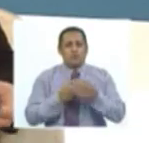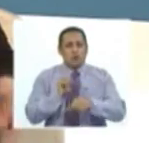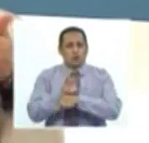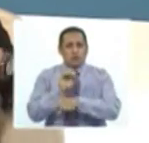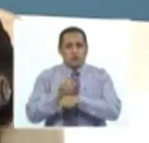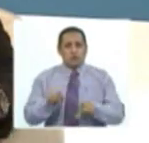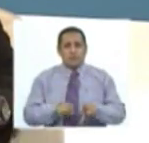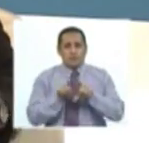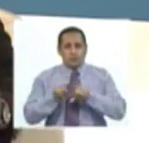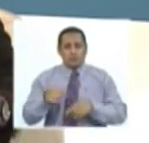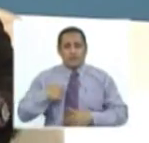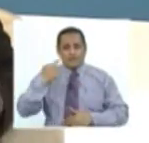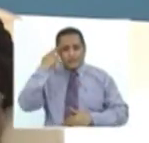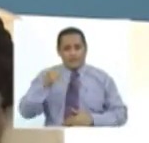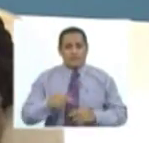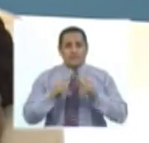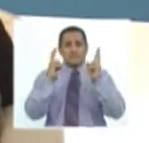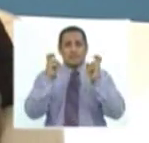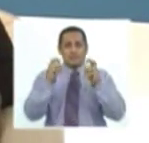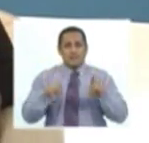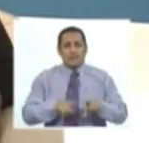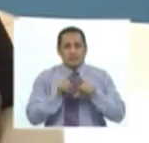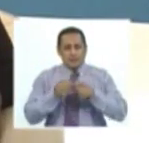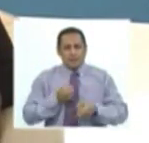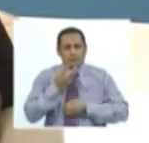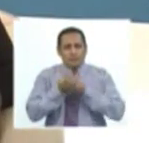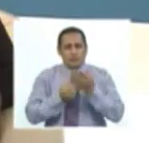ustedes estimen pueda ser tema de este programa, nos lo puedan hacer